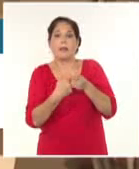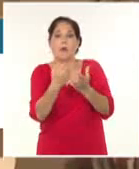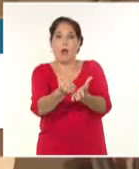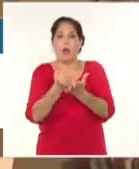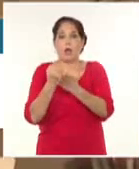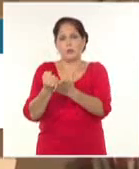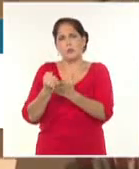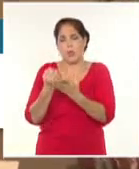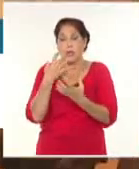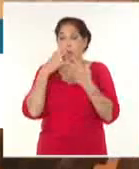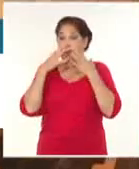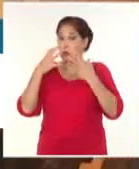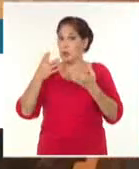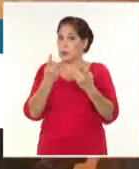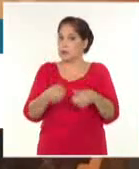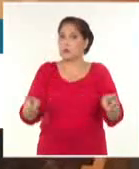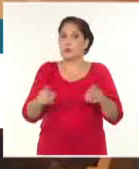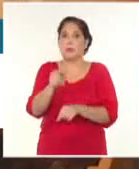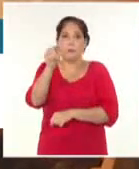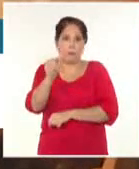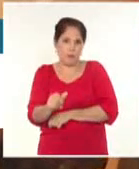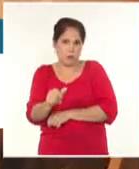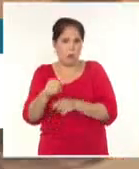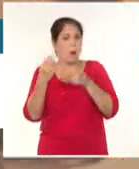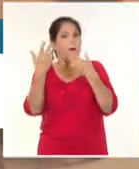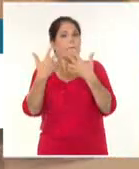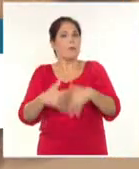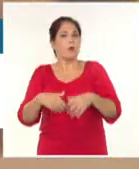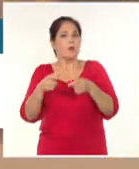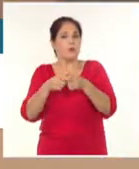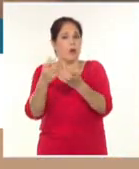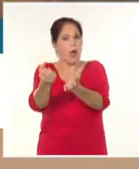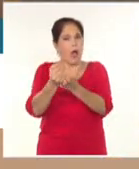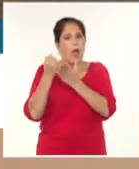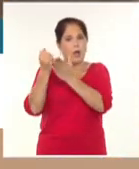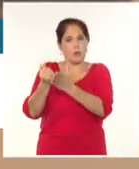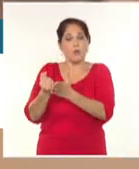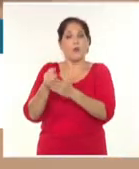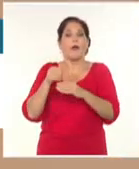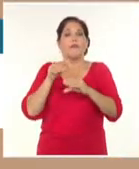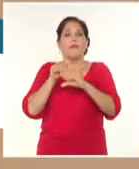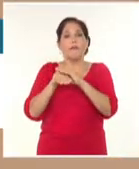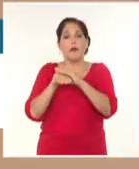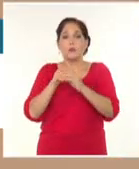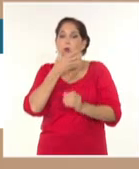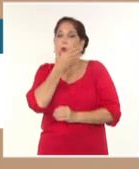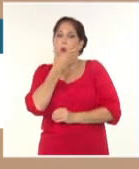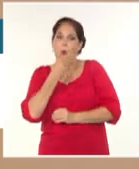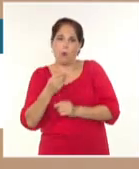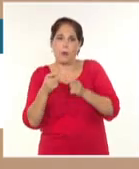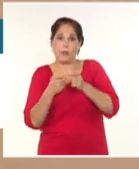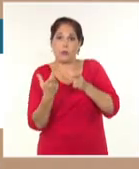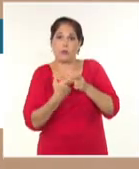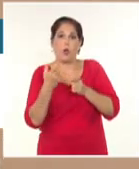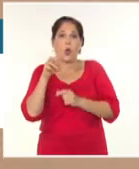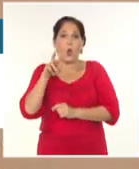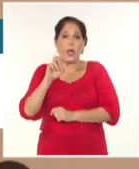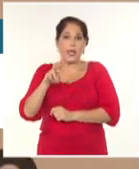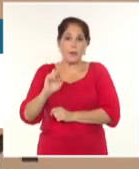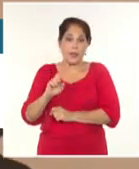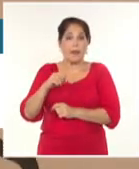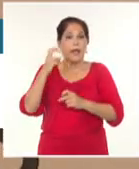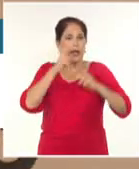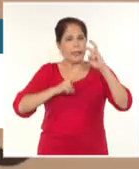de destacados músicos. Fue producido con el apoyo del Fondo de Arte Joven, el sello discográfico Colibrí y los